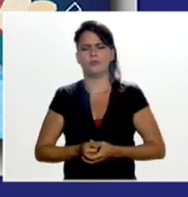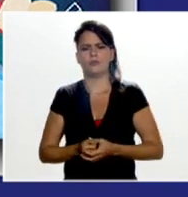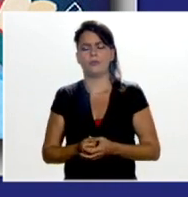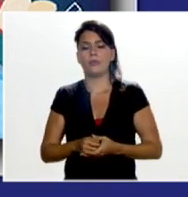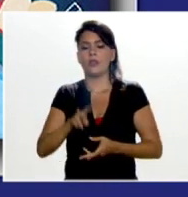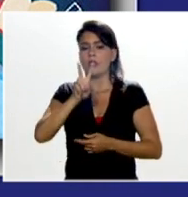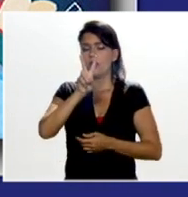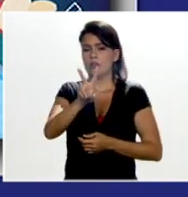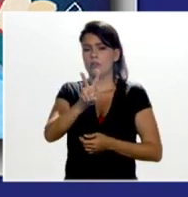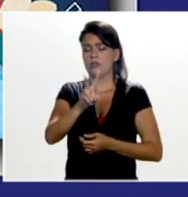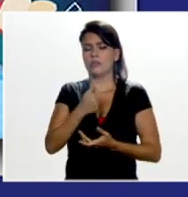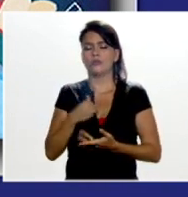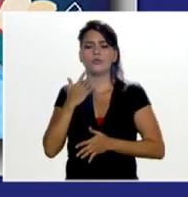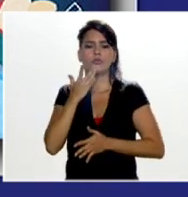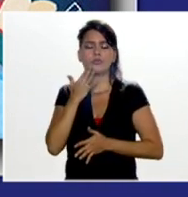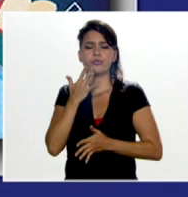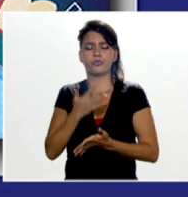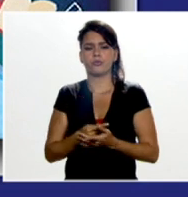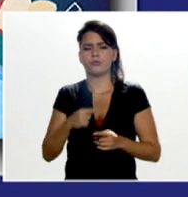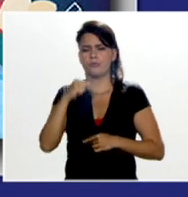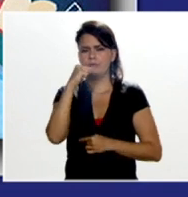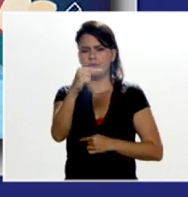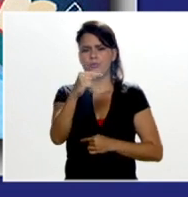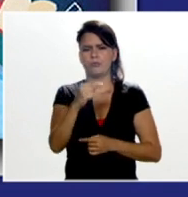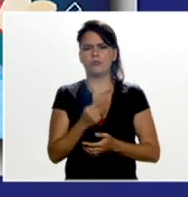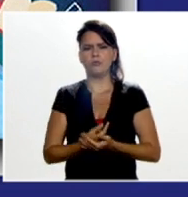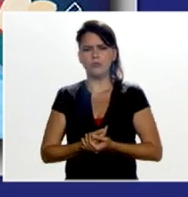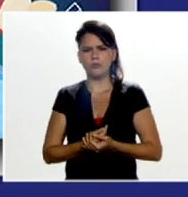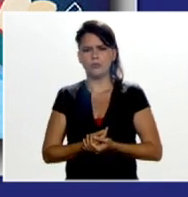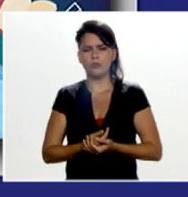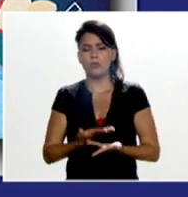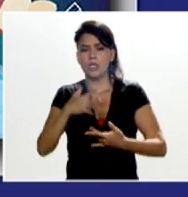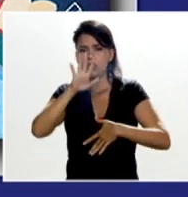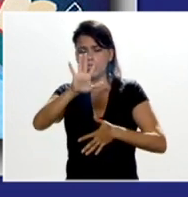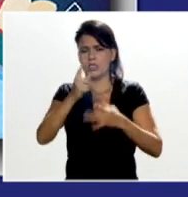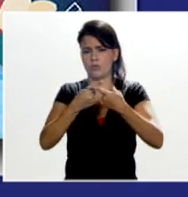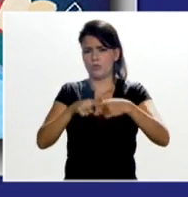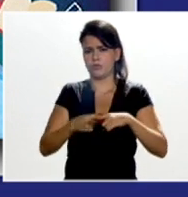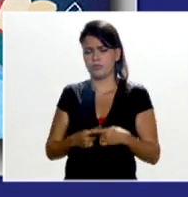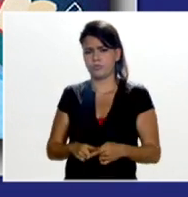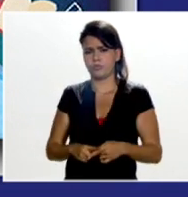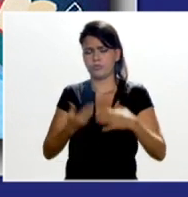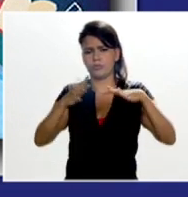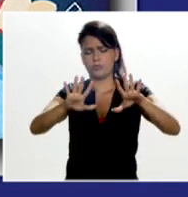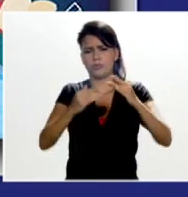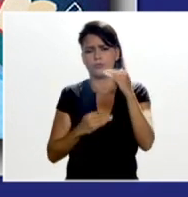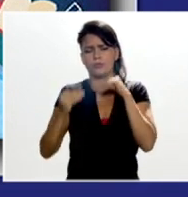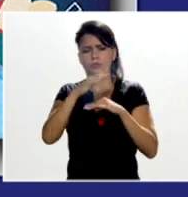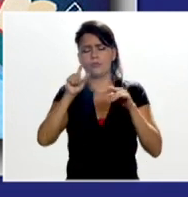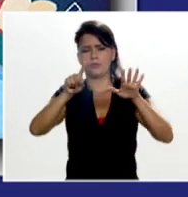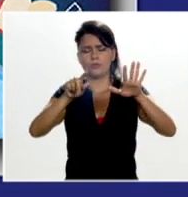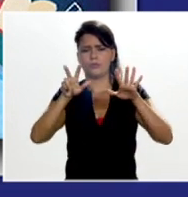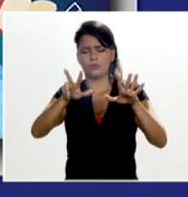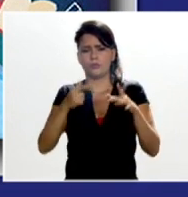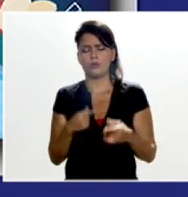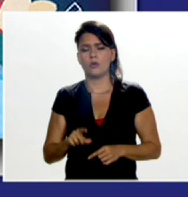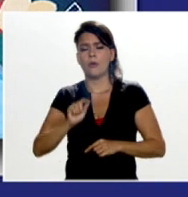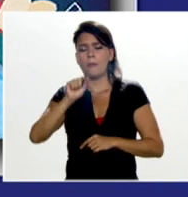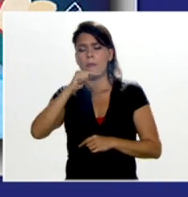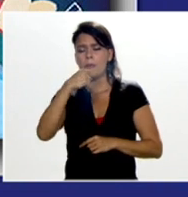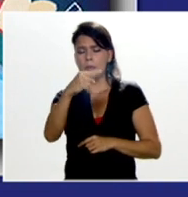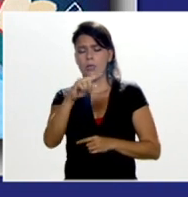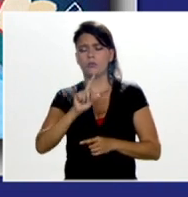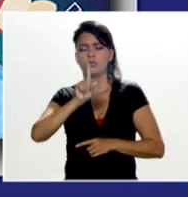El segundo ejemplo de resta, 5 por 10 a la 63 menos 1,2 por 10 a la